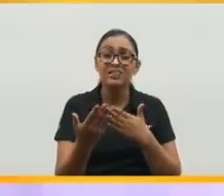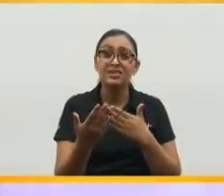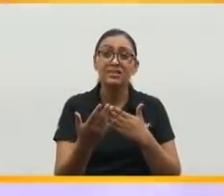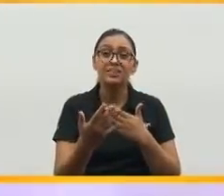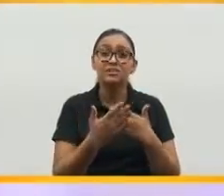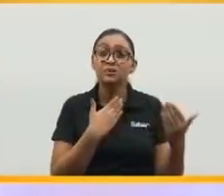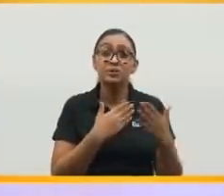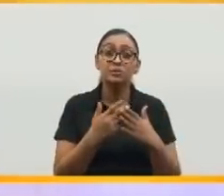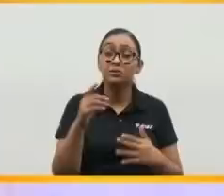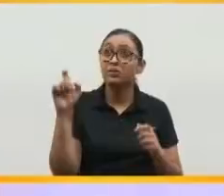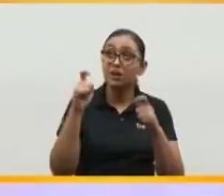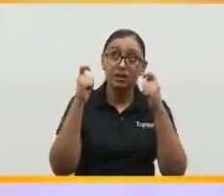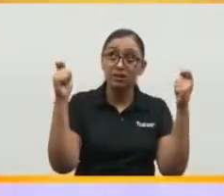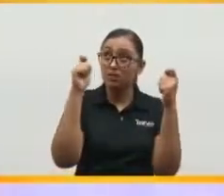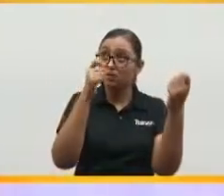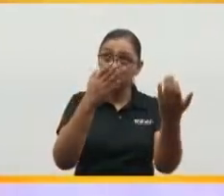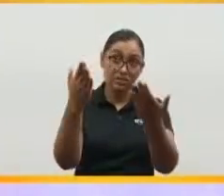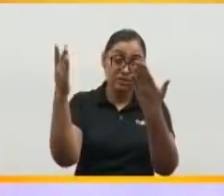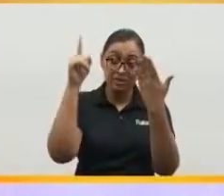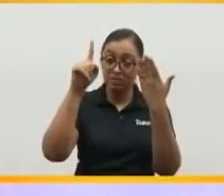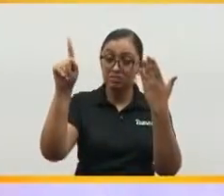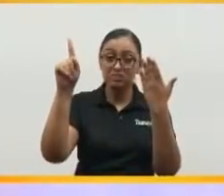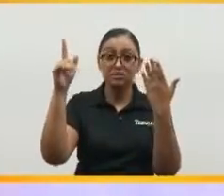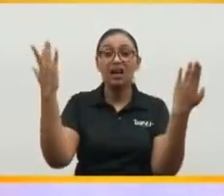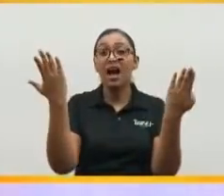sucediendo para la gloria de Dios.